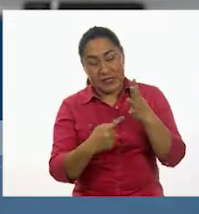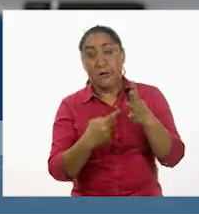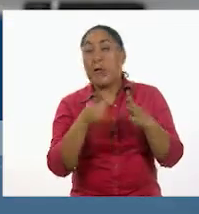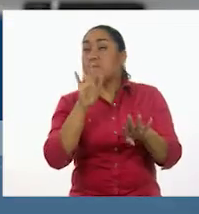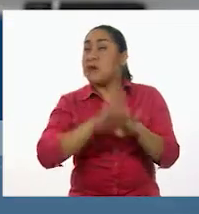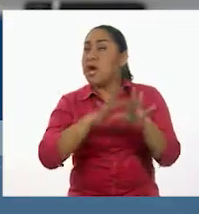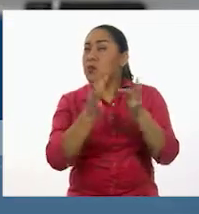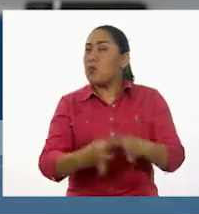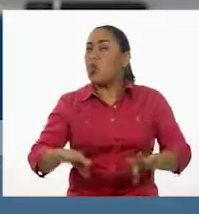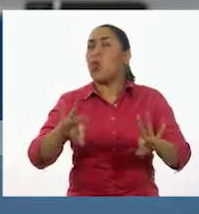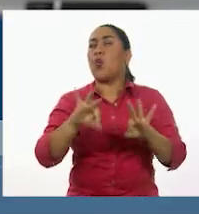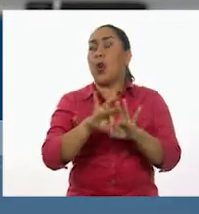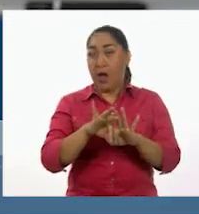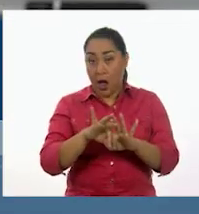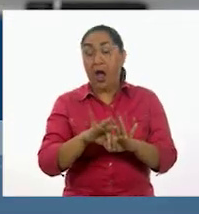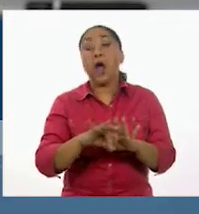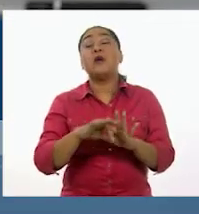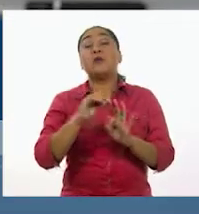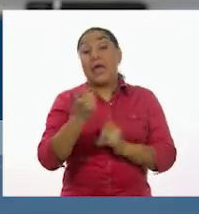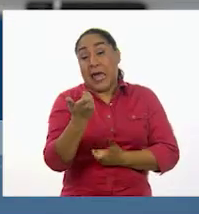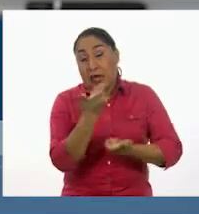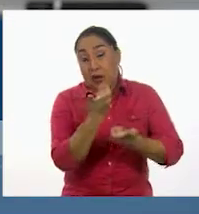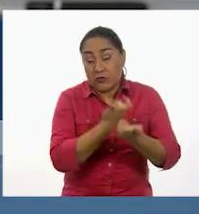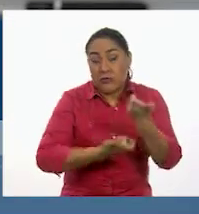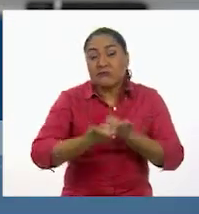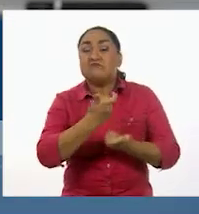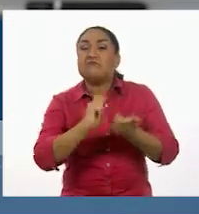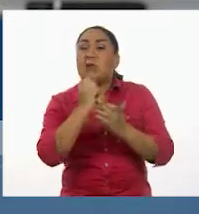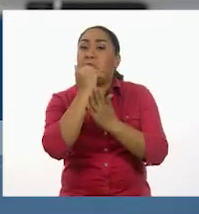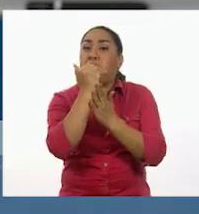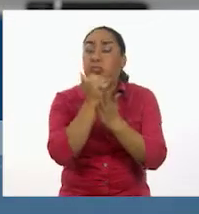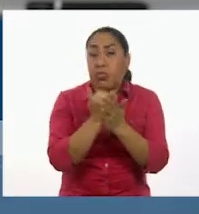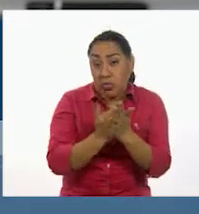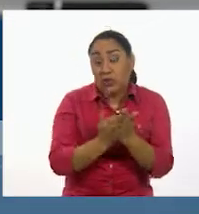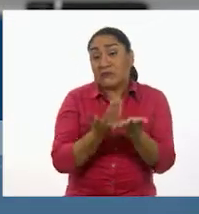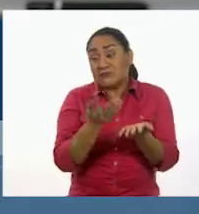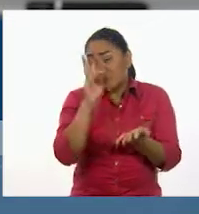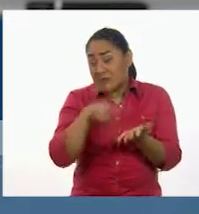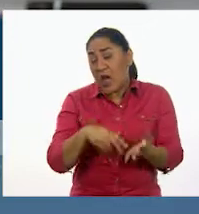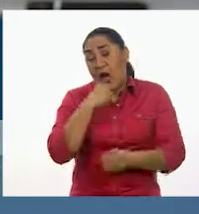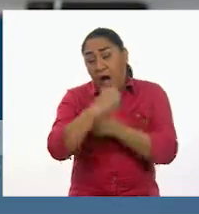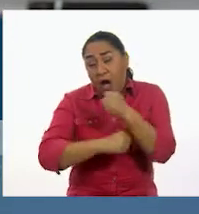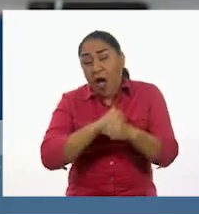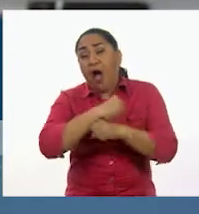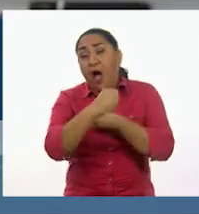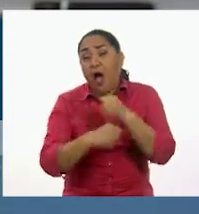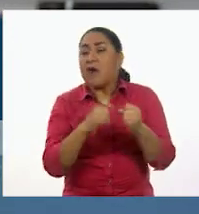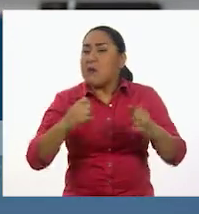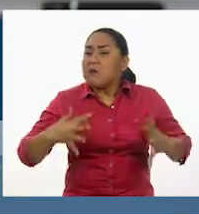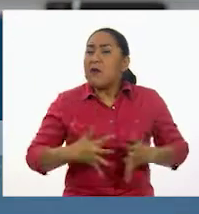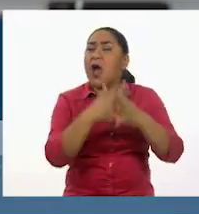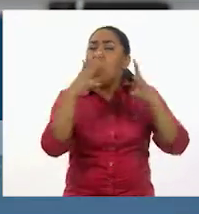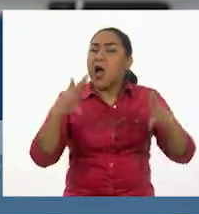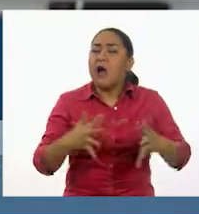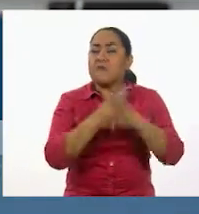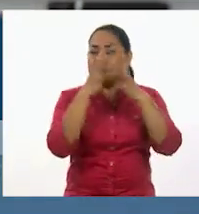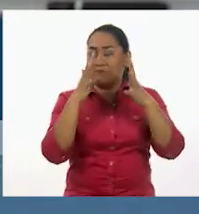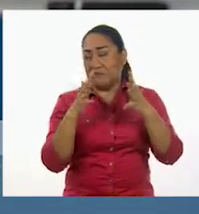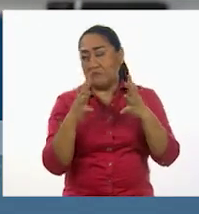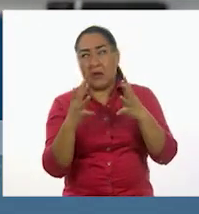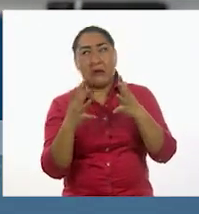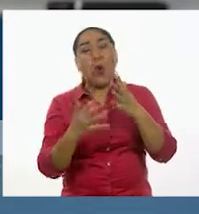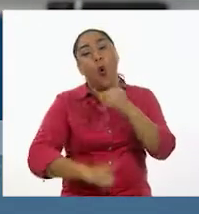más importantes fueron que la economía estaba muy debilitada, porque fueron muchos años de guerra. 11,